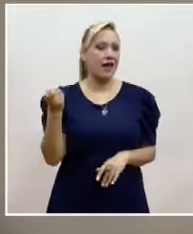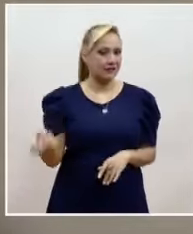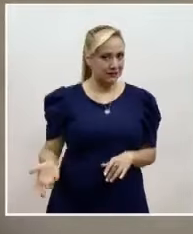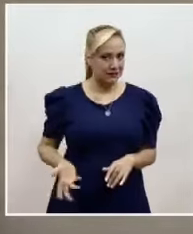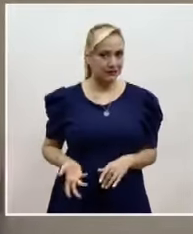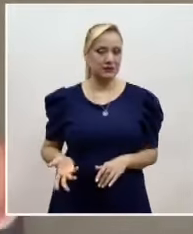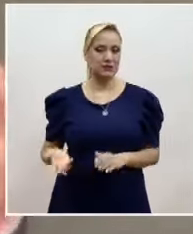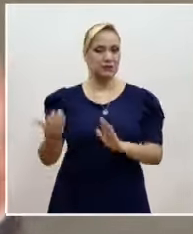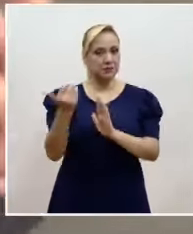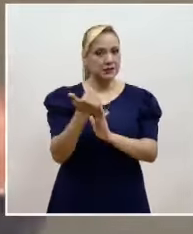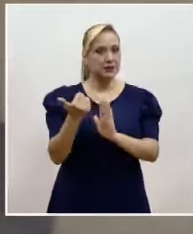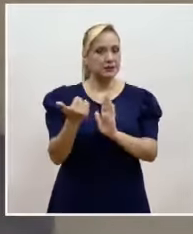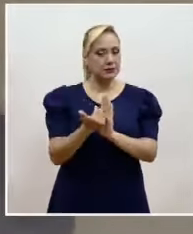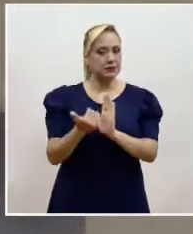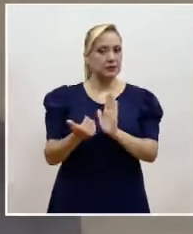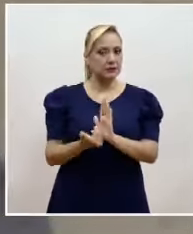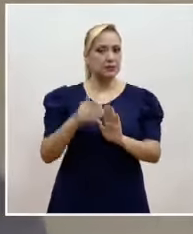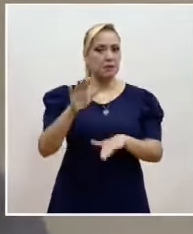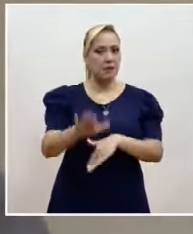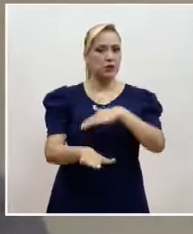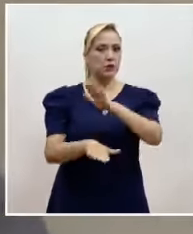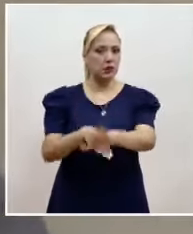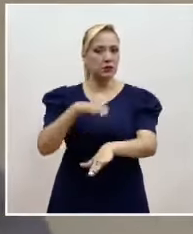los pasos de lo que implicaría un proceso,